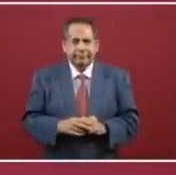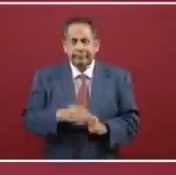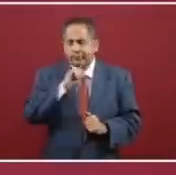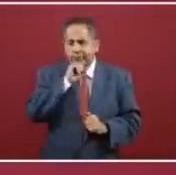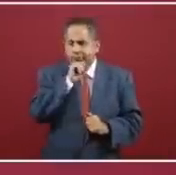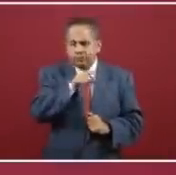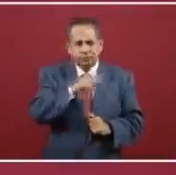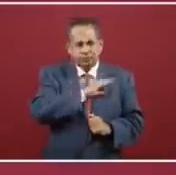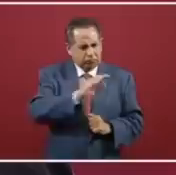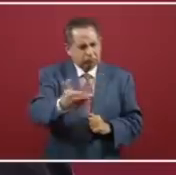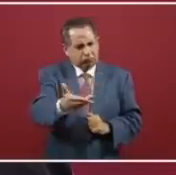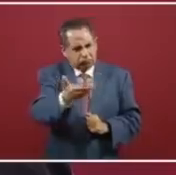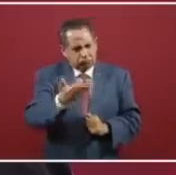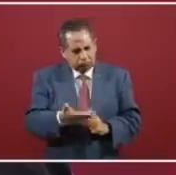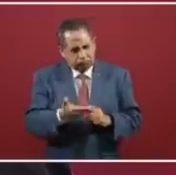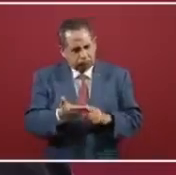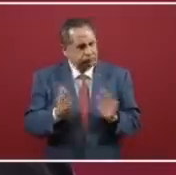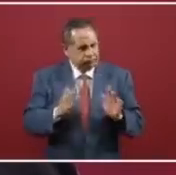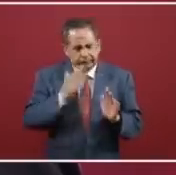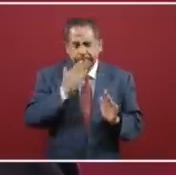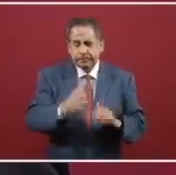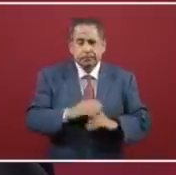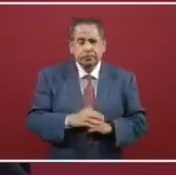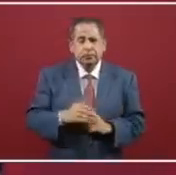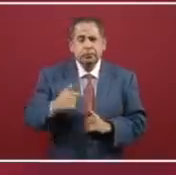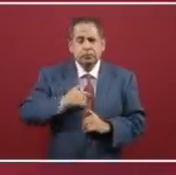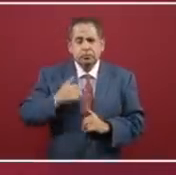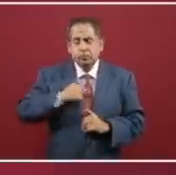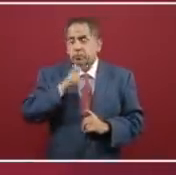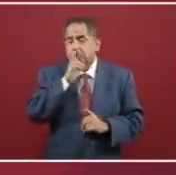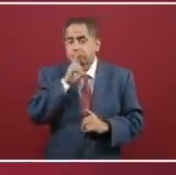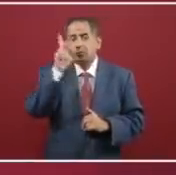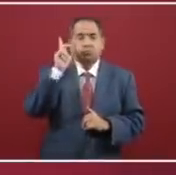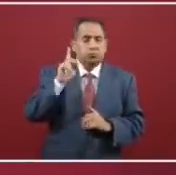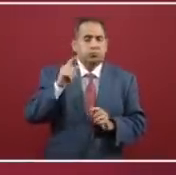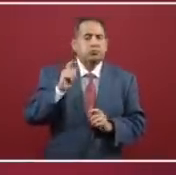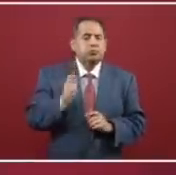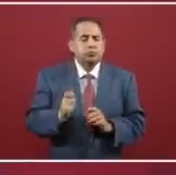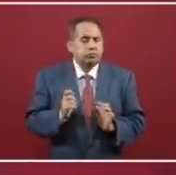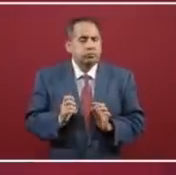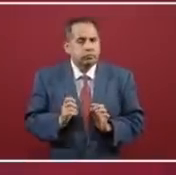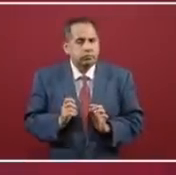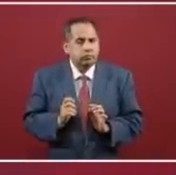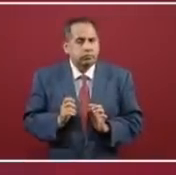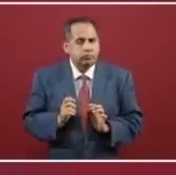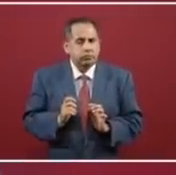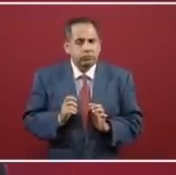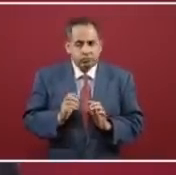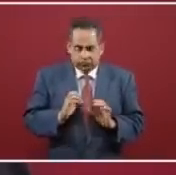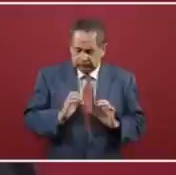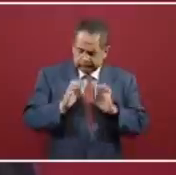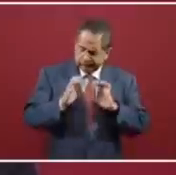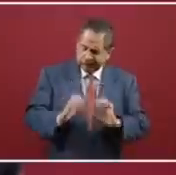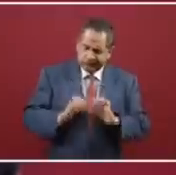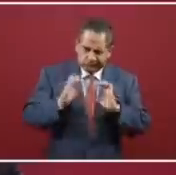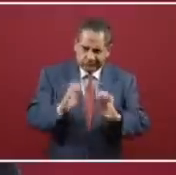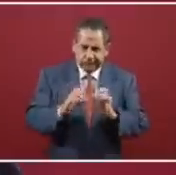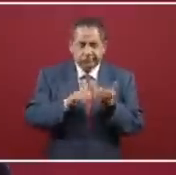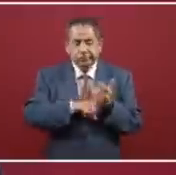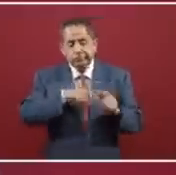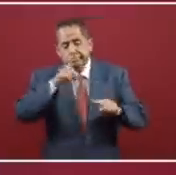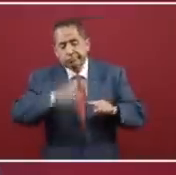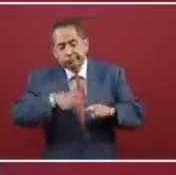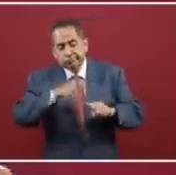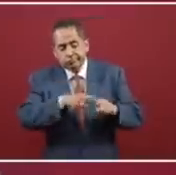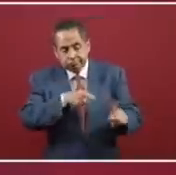y qué bien que lo plantea yo prefiero que se cuide a quien